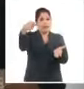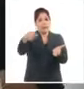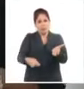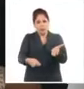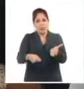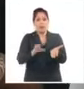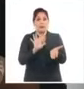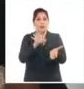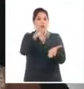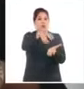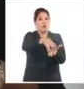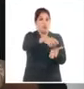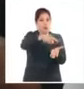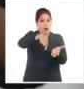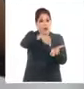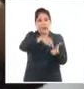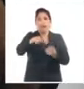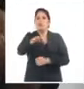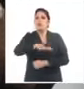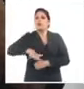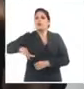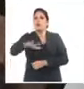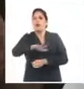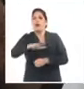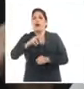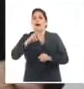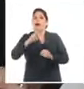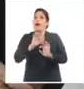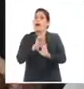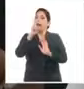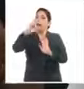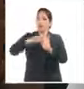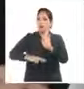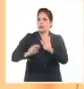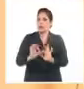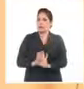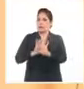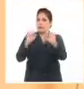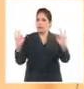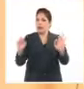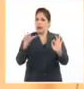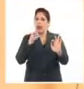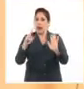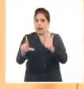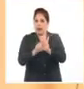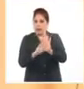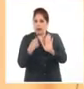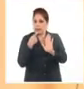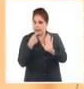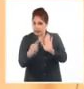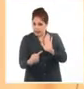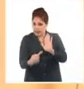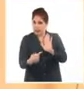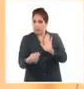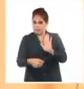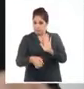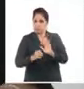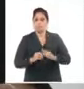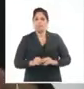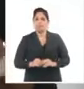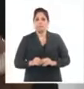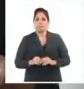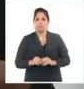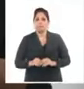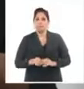inmuebles situados en zonas con regulaciones especiales establecidas en la legislación vigente.